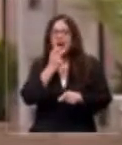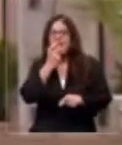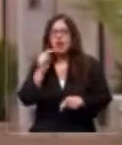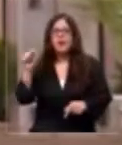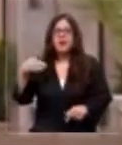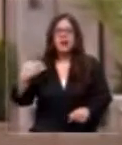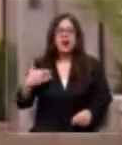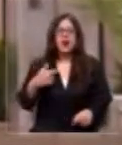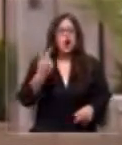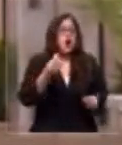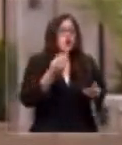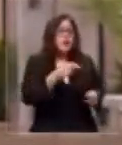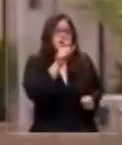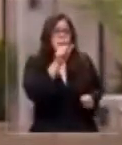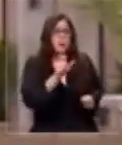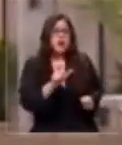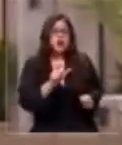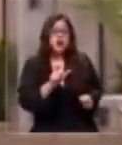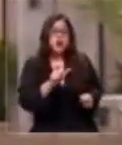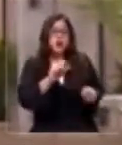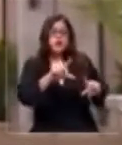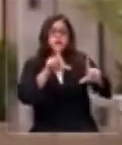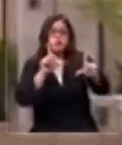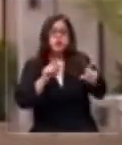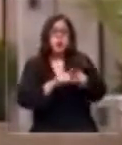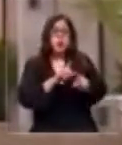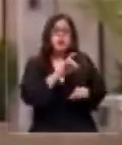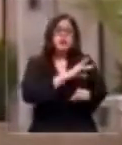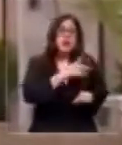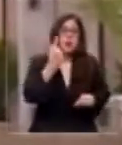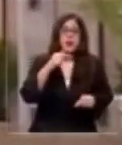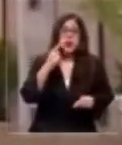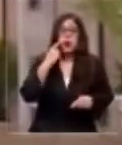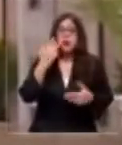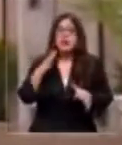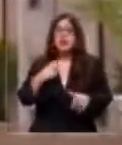chileno el personaje. Es chileno, pero habla, hace 15, 20 años acá, así claro. Que habla un poquito.